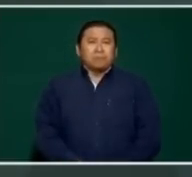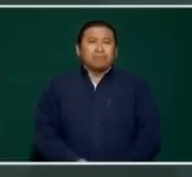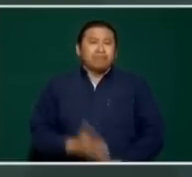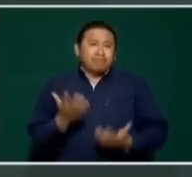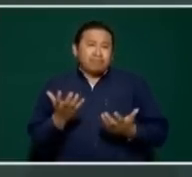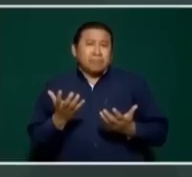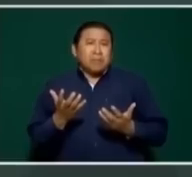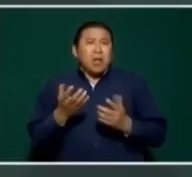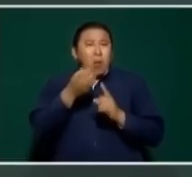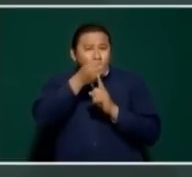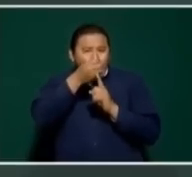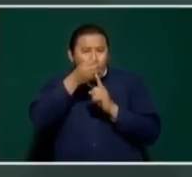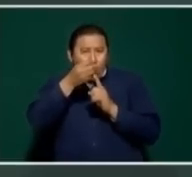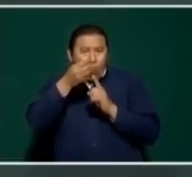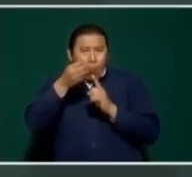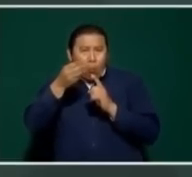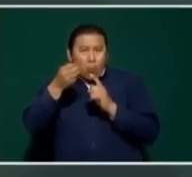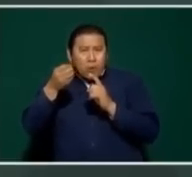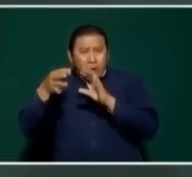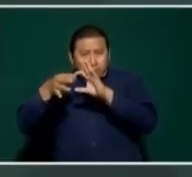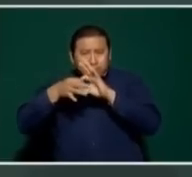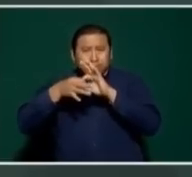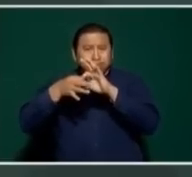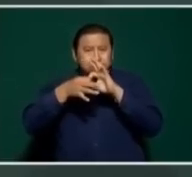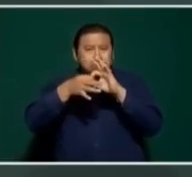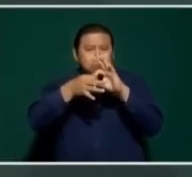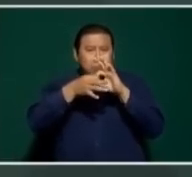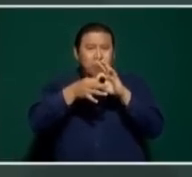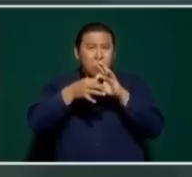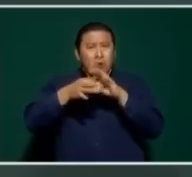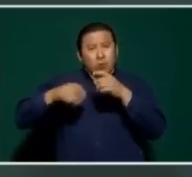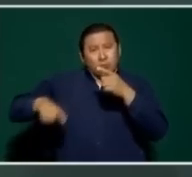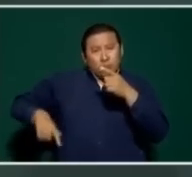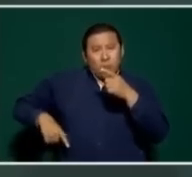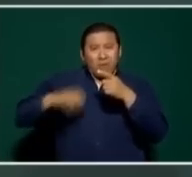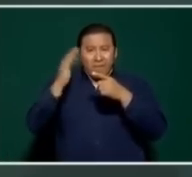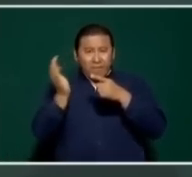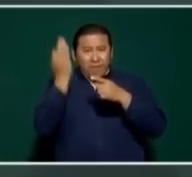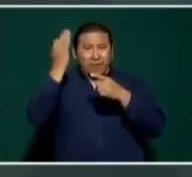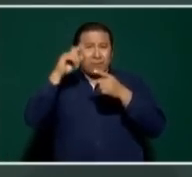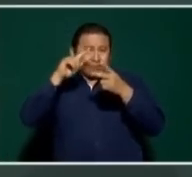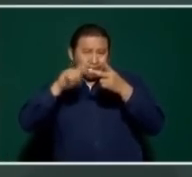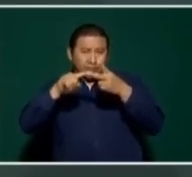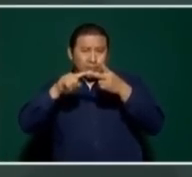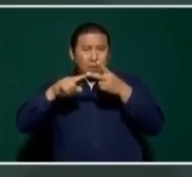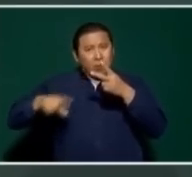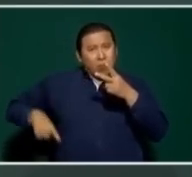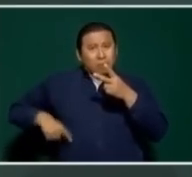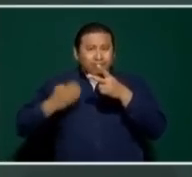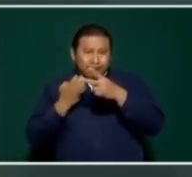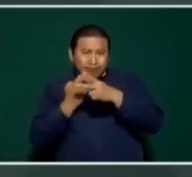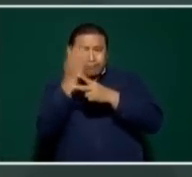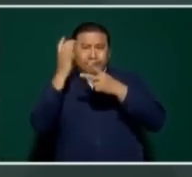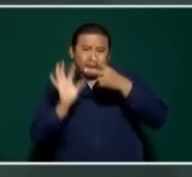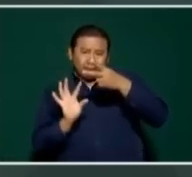debido a la coordinación que existe entre el gobierno federal y el gobierno del